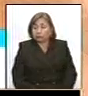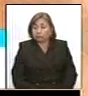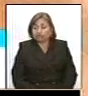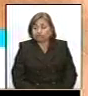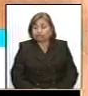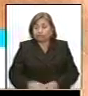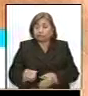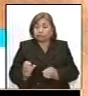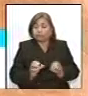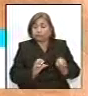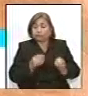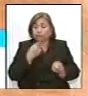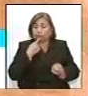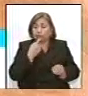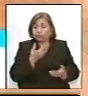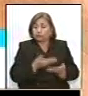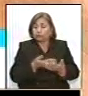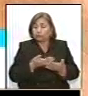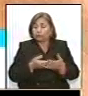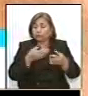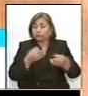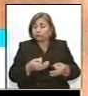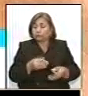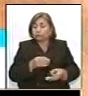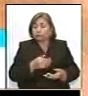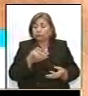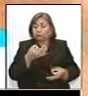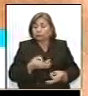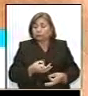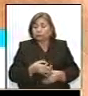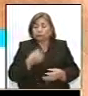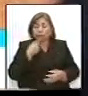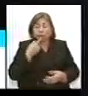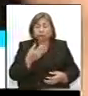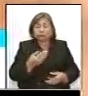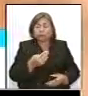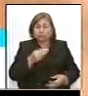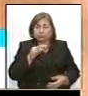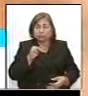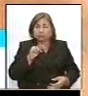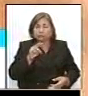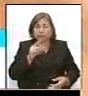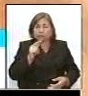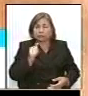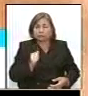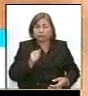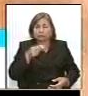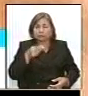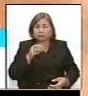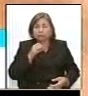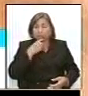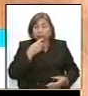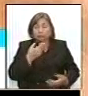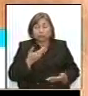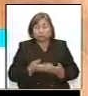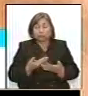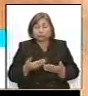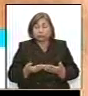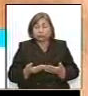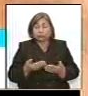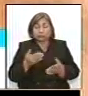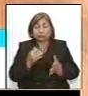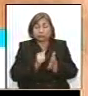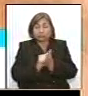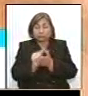había dicho una cosa que no era cierta, la congresista Marita Herrera, y esto unos